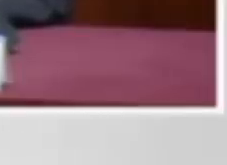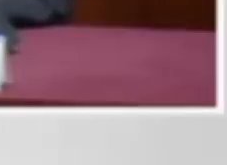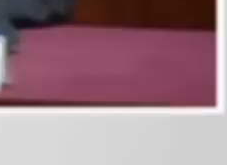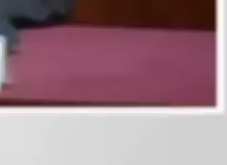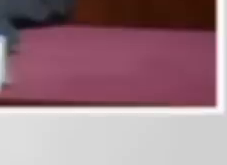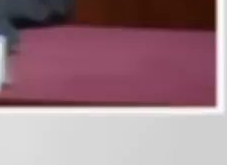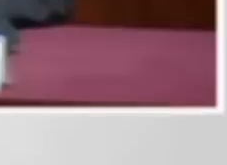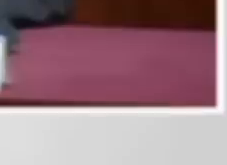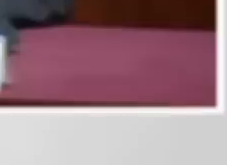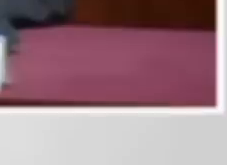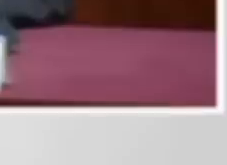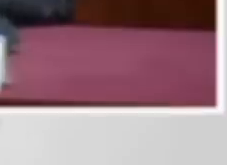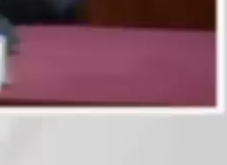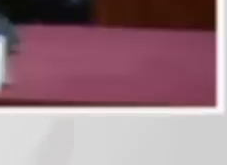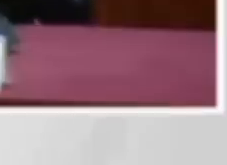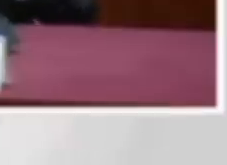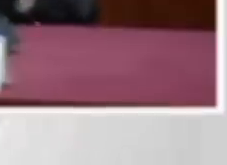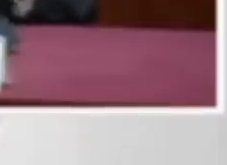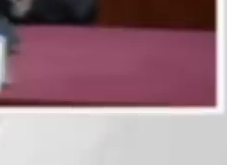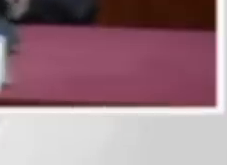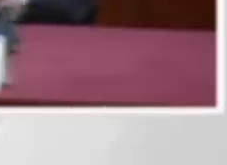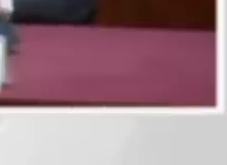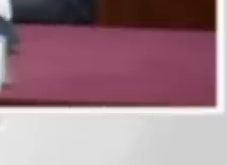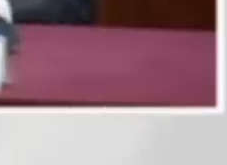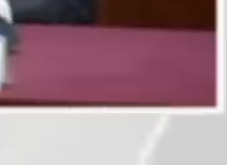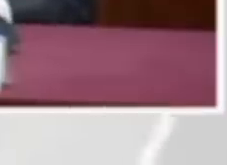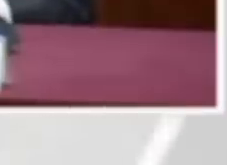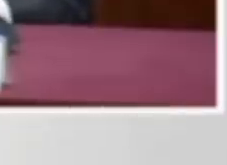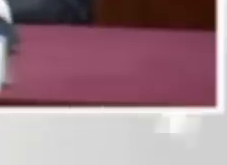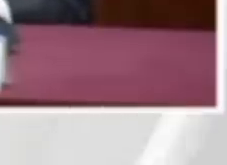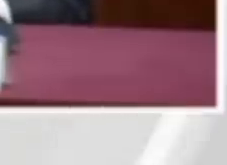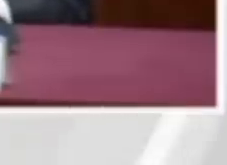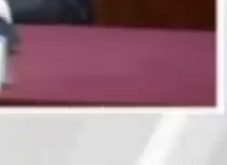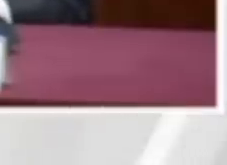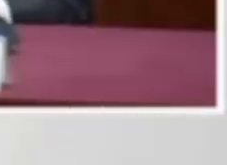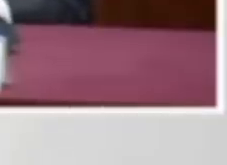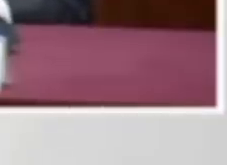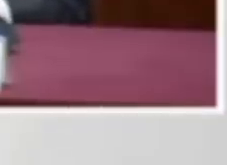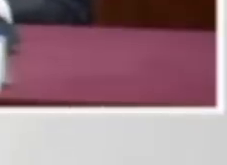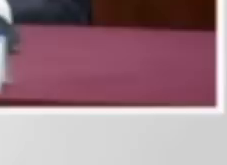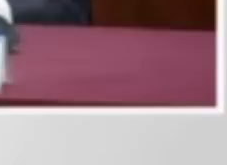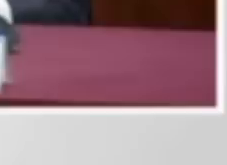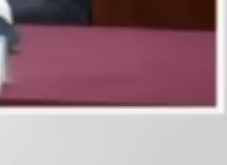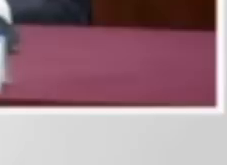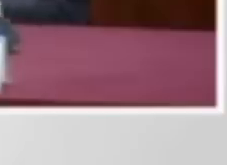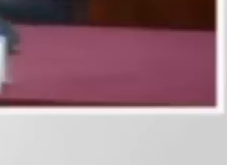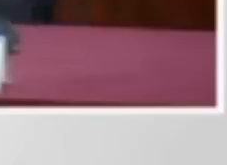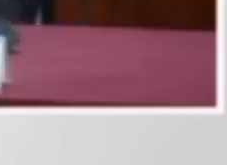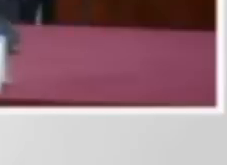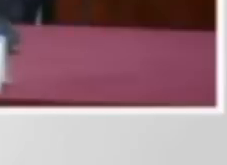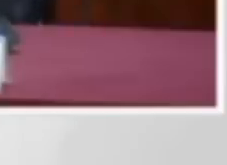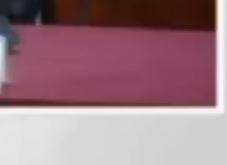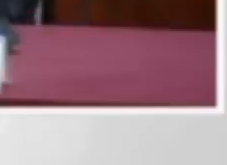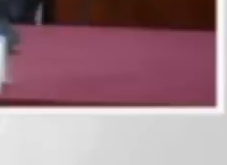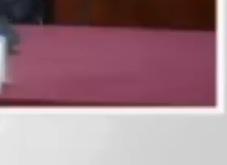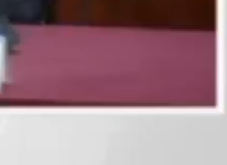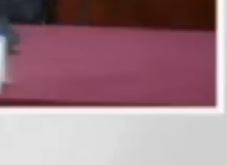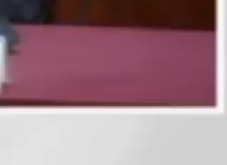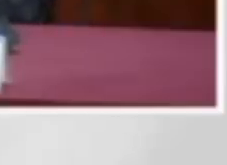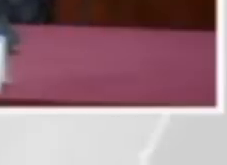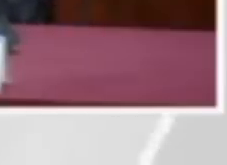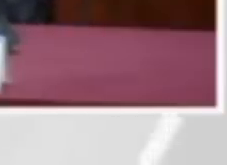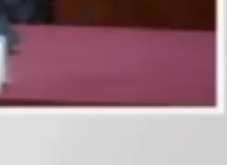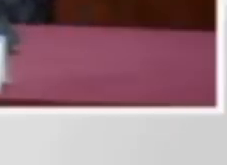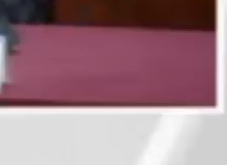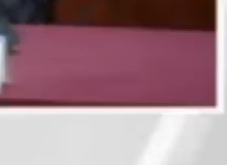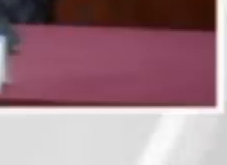que es necesario cuando son obras pequeñas para el problema de la licitación. Siempre hay una